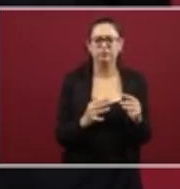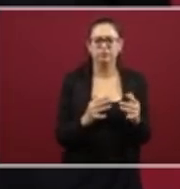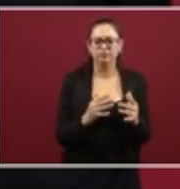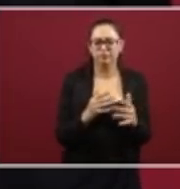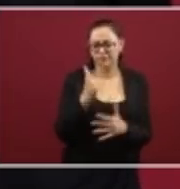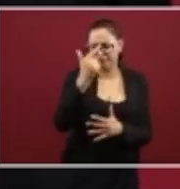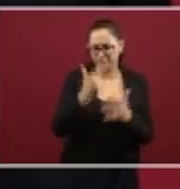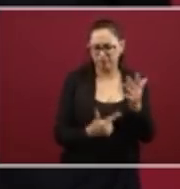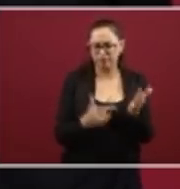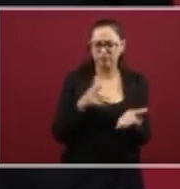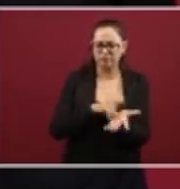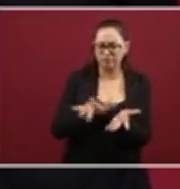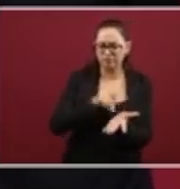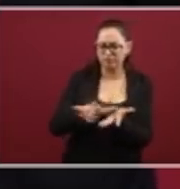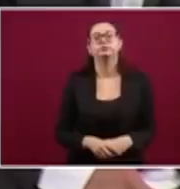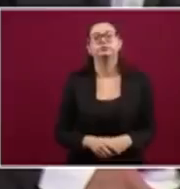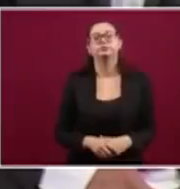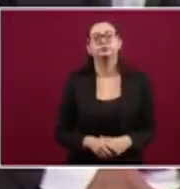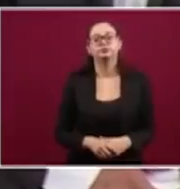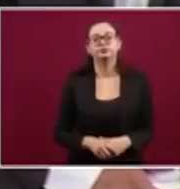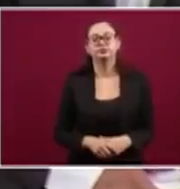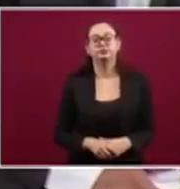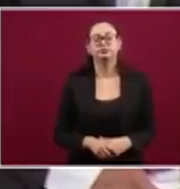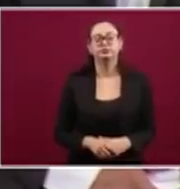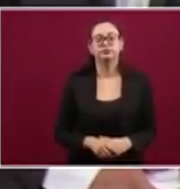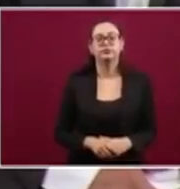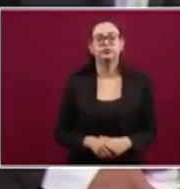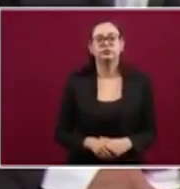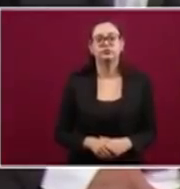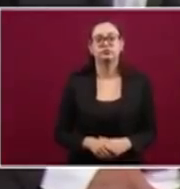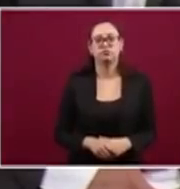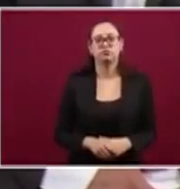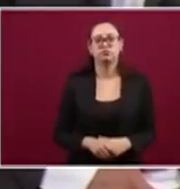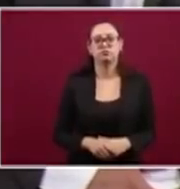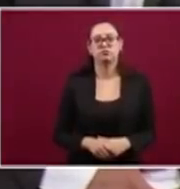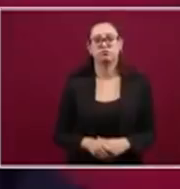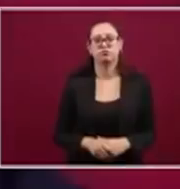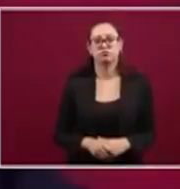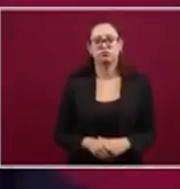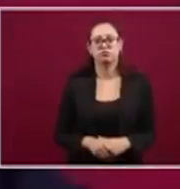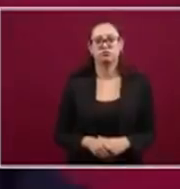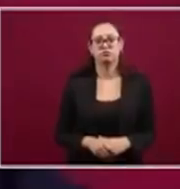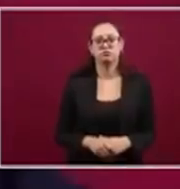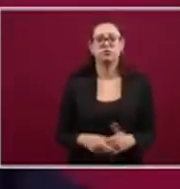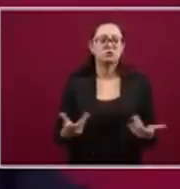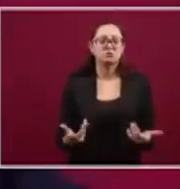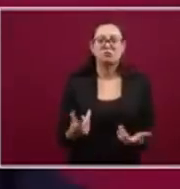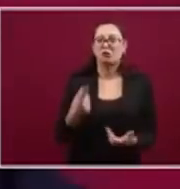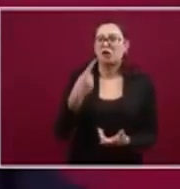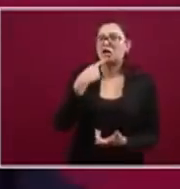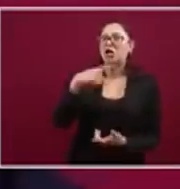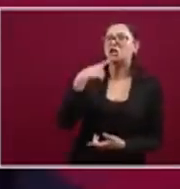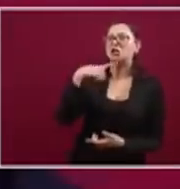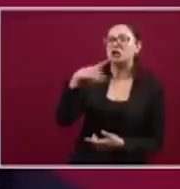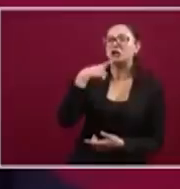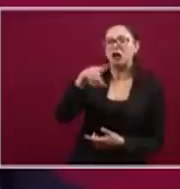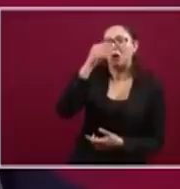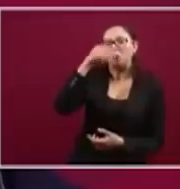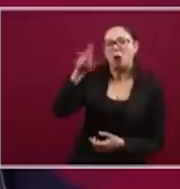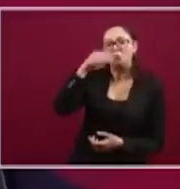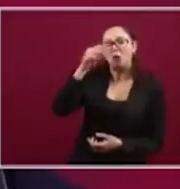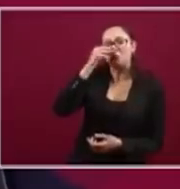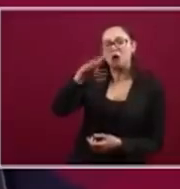guardería abc hace diez años no se trata de acusar por acusar